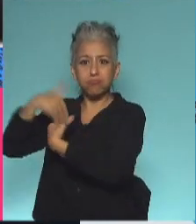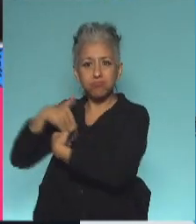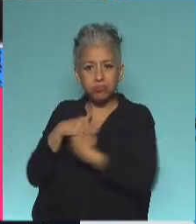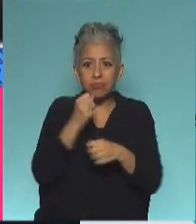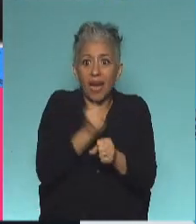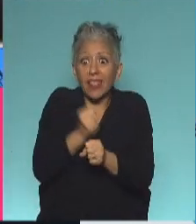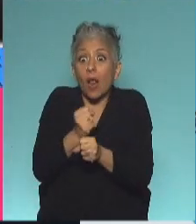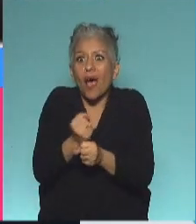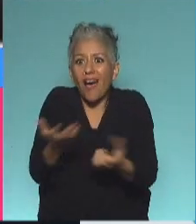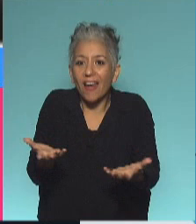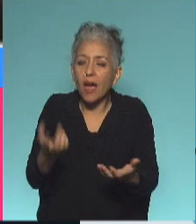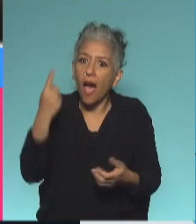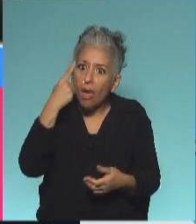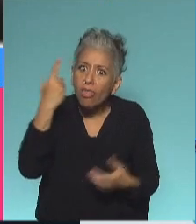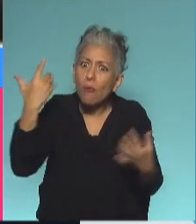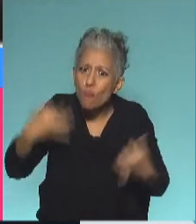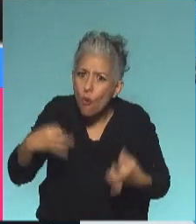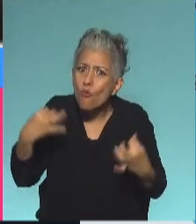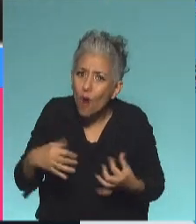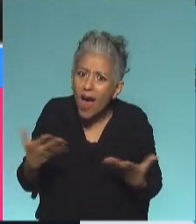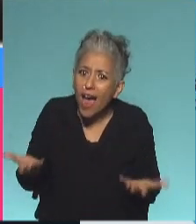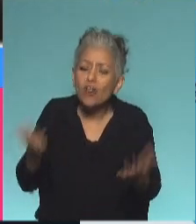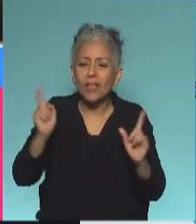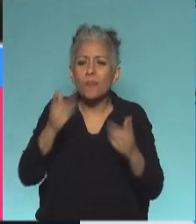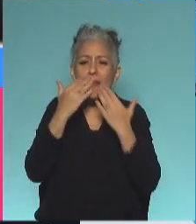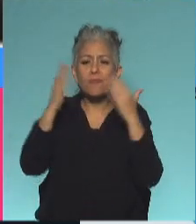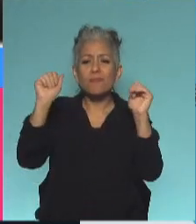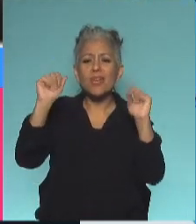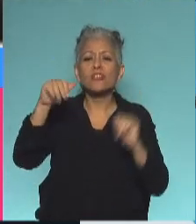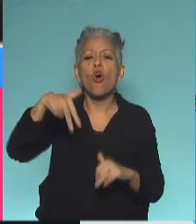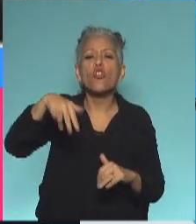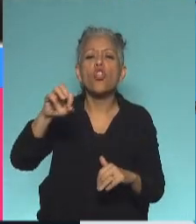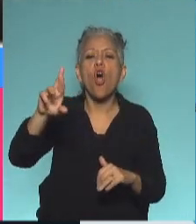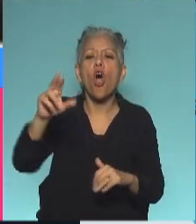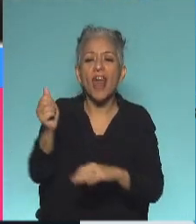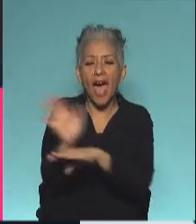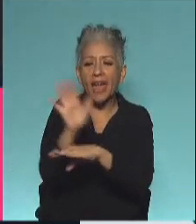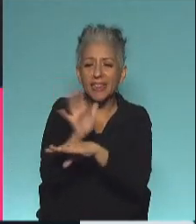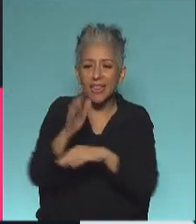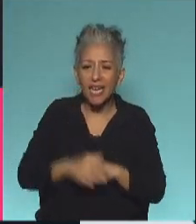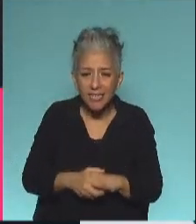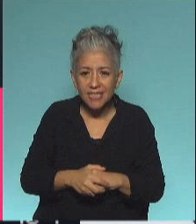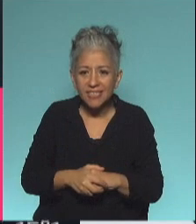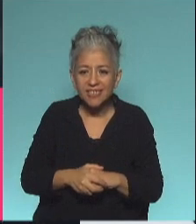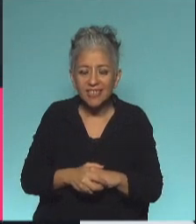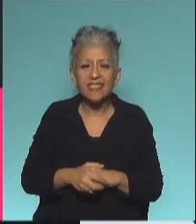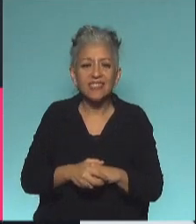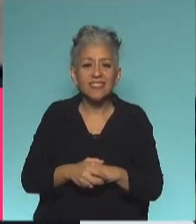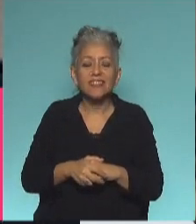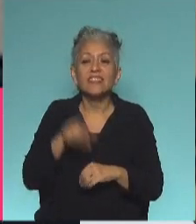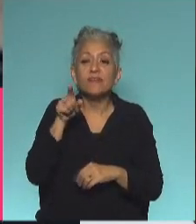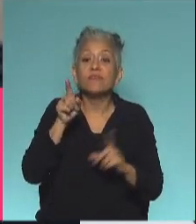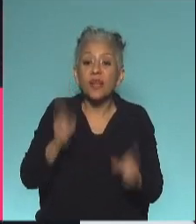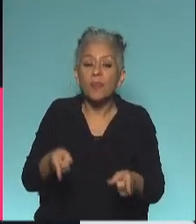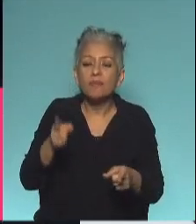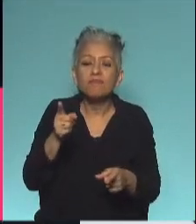al trabajo, claro. Qué buena idea. Le mandamos también un beso grande a Nora. Qué buena idea, qué buen emprendimiento. Me alegro mucho. Además de